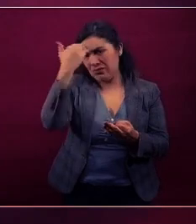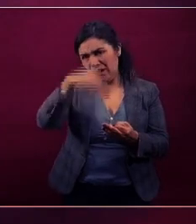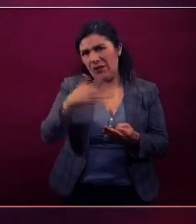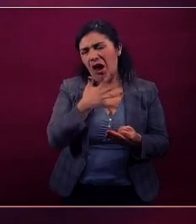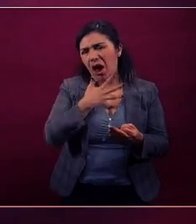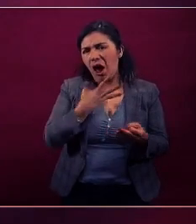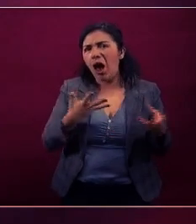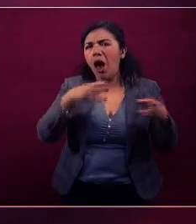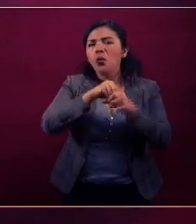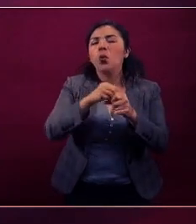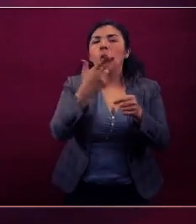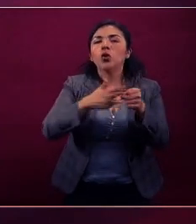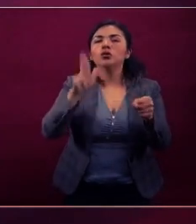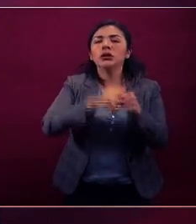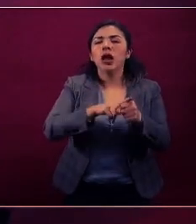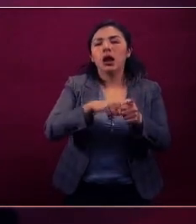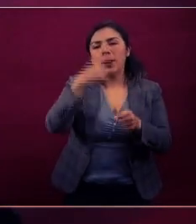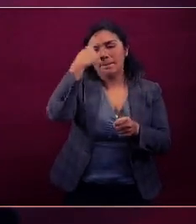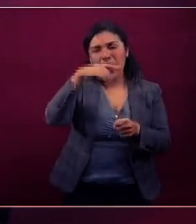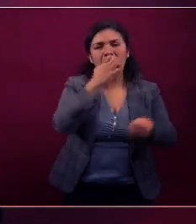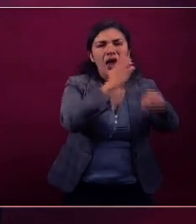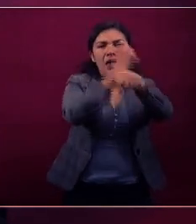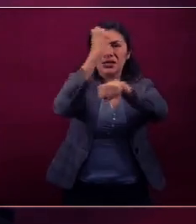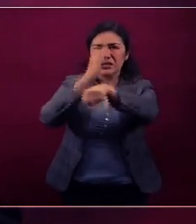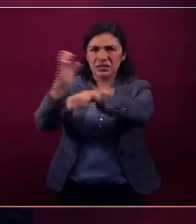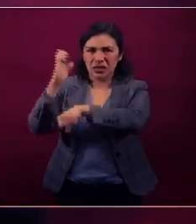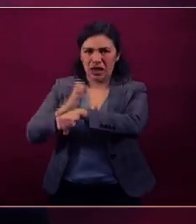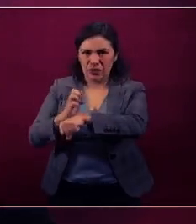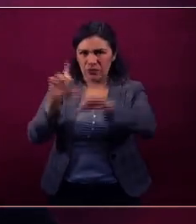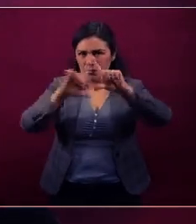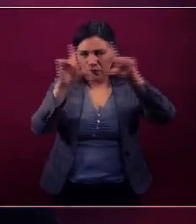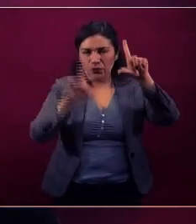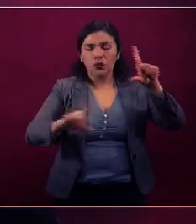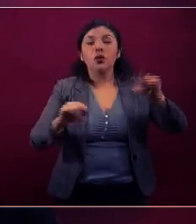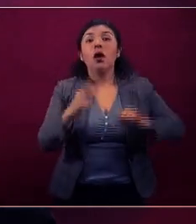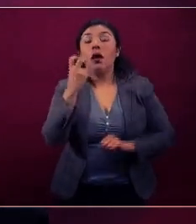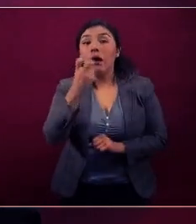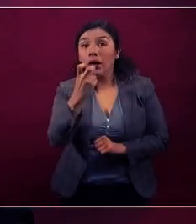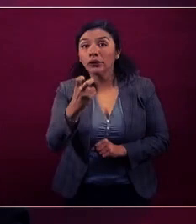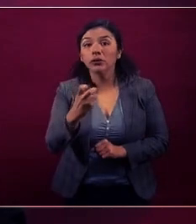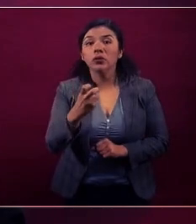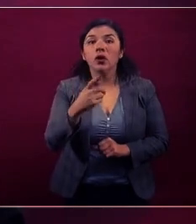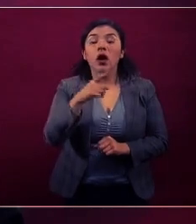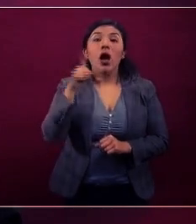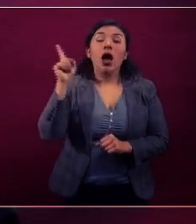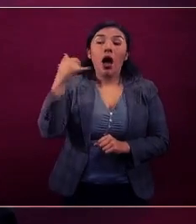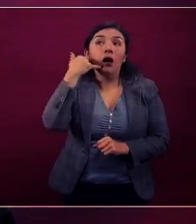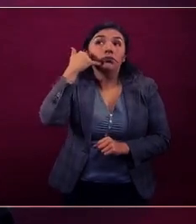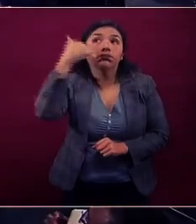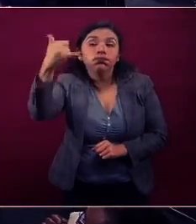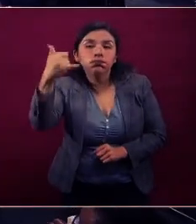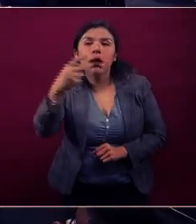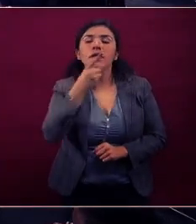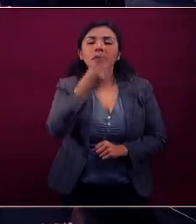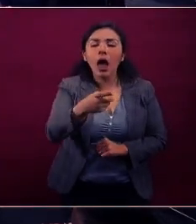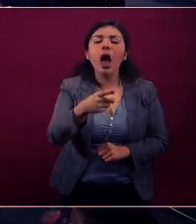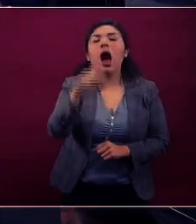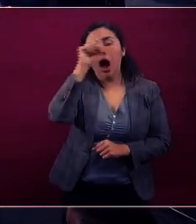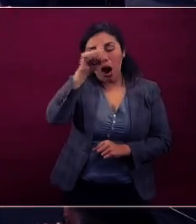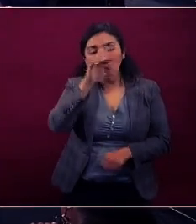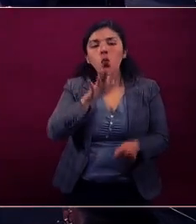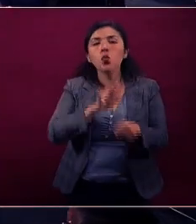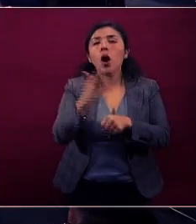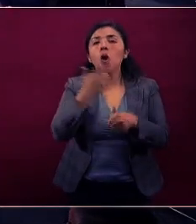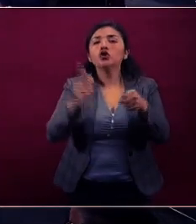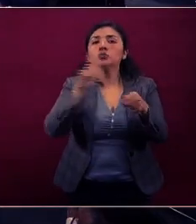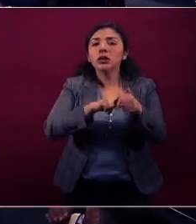los hospitales y sistemas de salud estatales. Entonces te dan o te dicen a qué hospital debes de